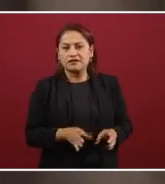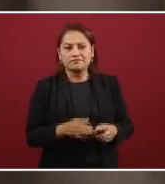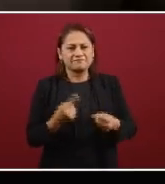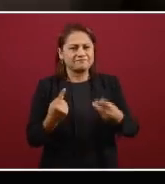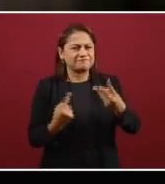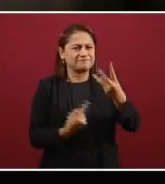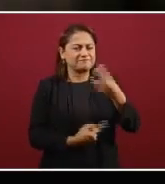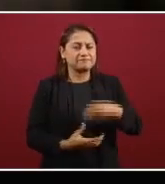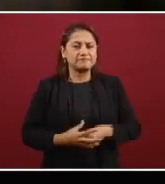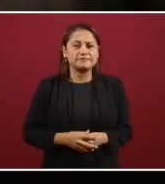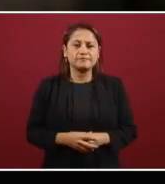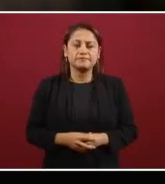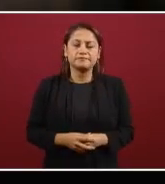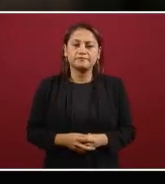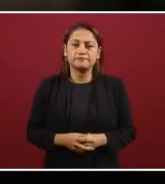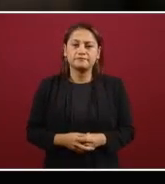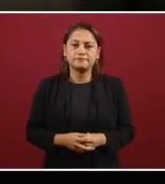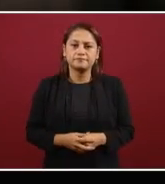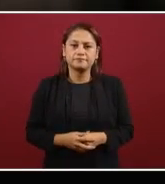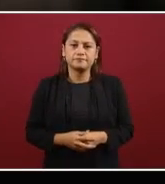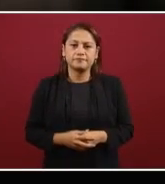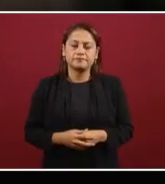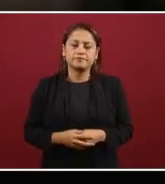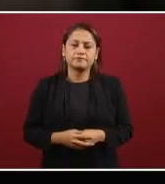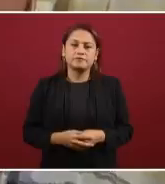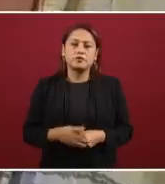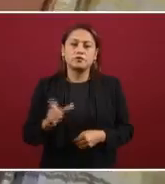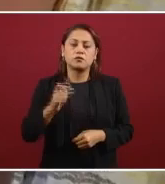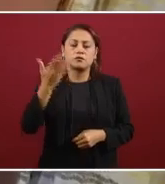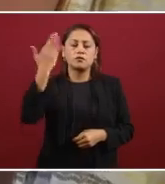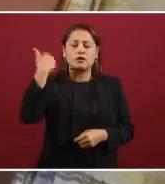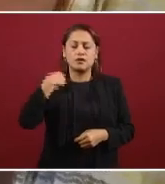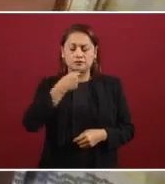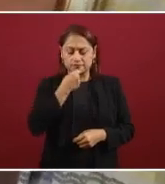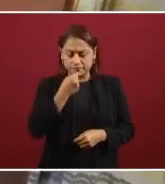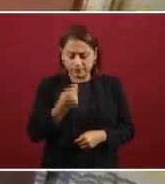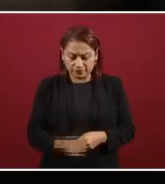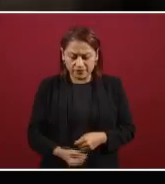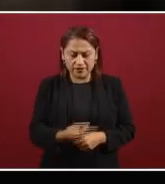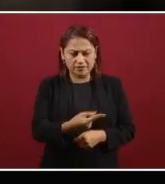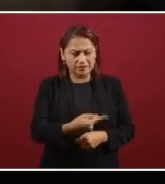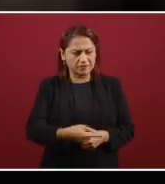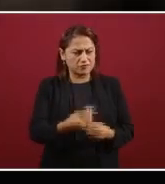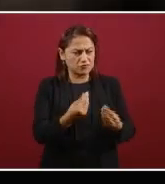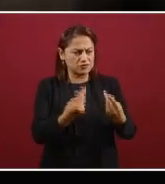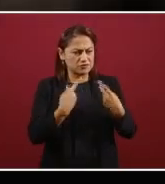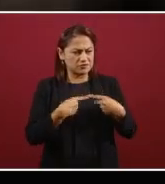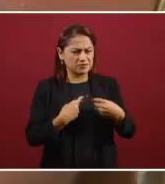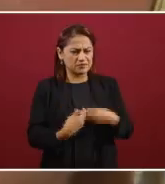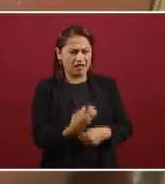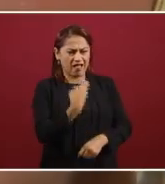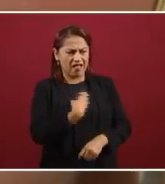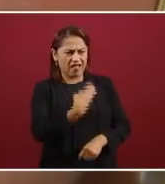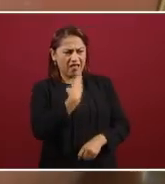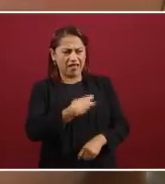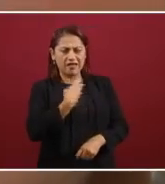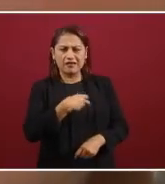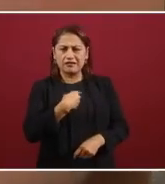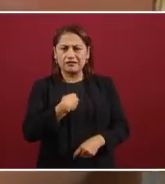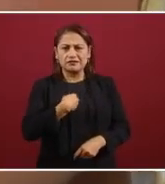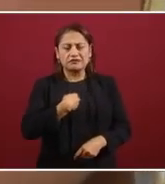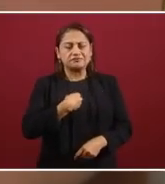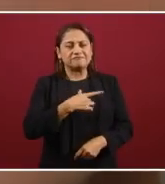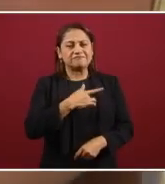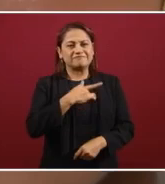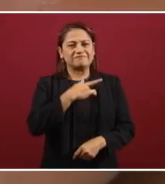Cuando estaba más pequeña, ¿no? Una niña, no podía con las críticas. Quise hacerme daño porque la crítica